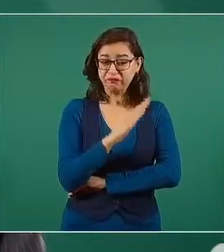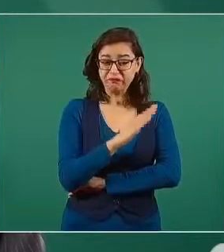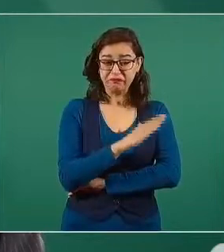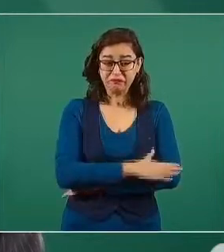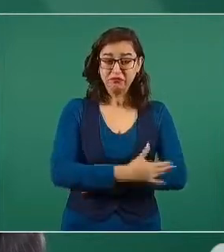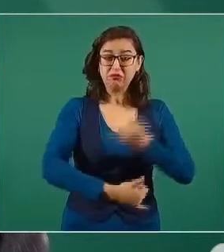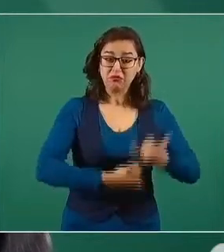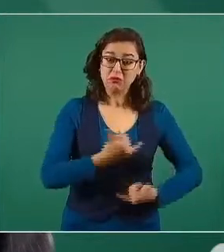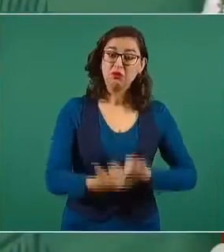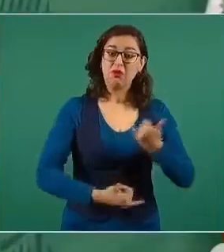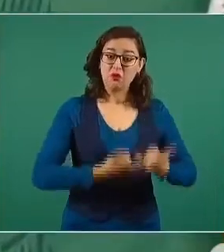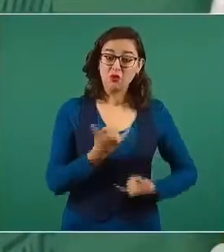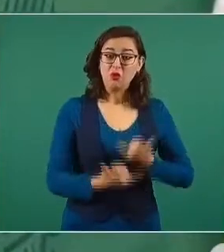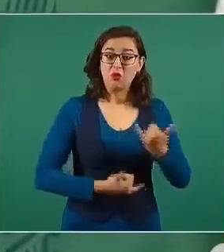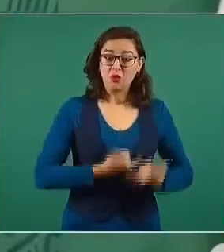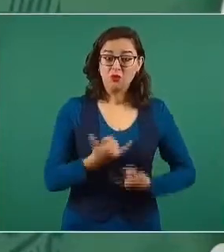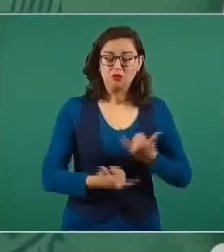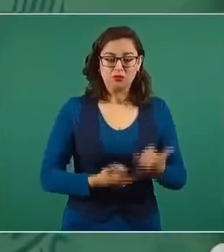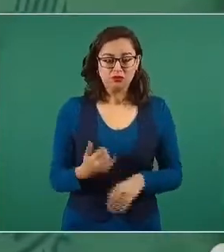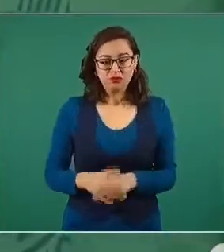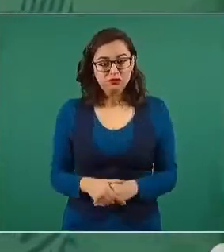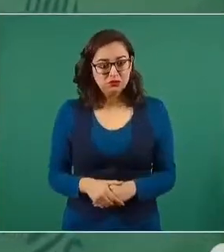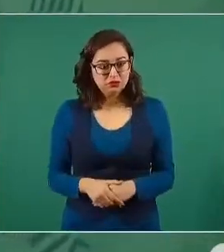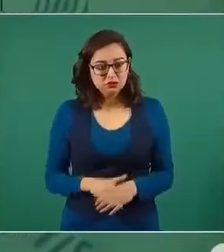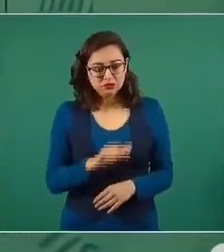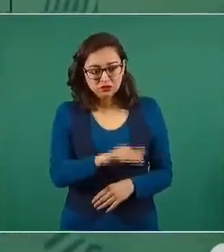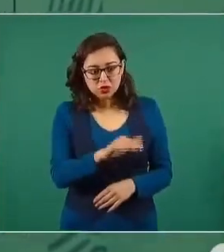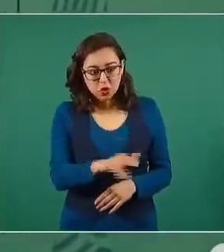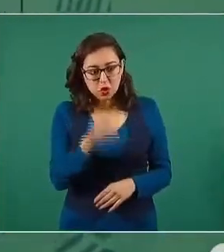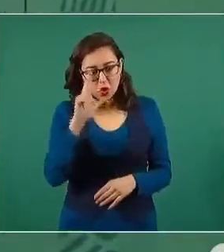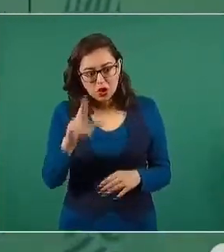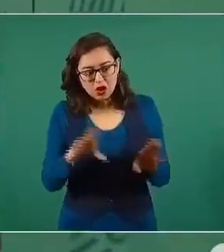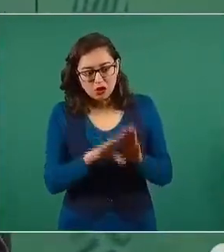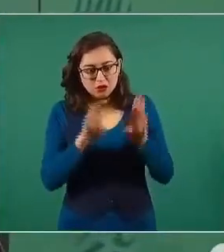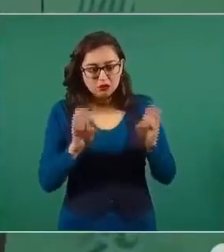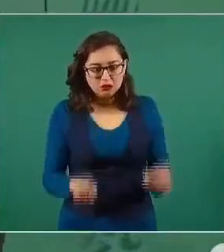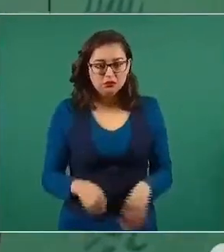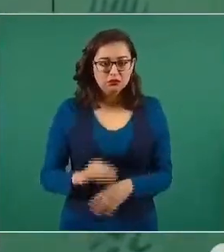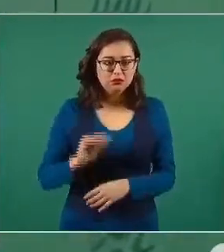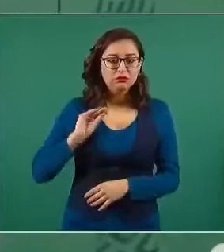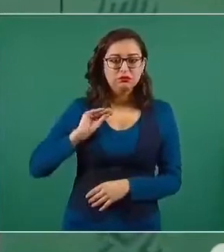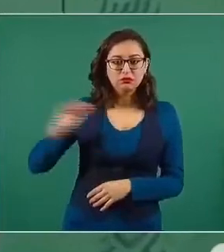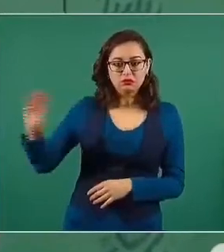por horas. Vámonos y le dices, hola, ¿cómo estás?